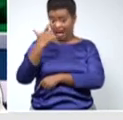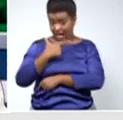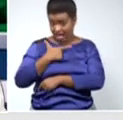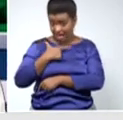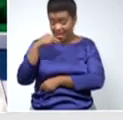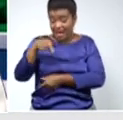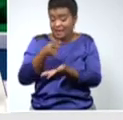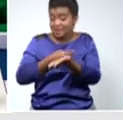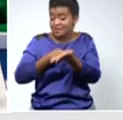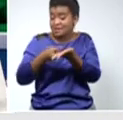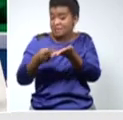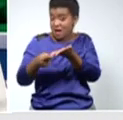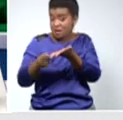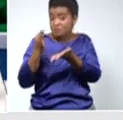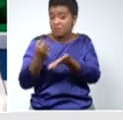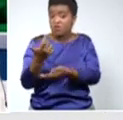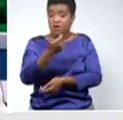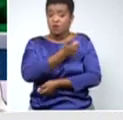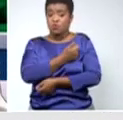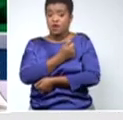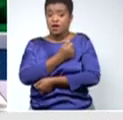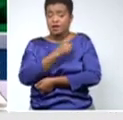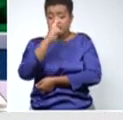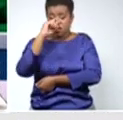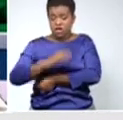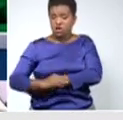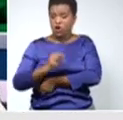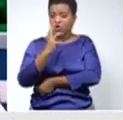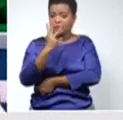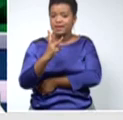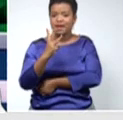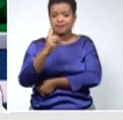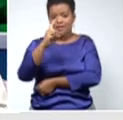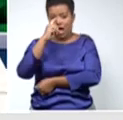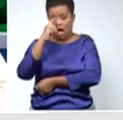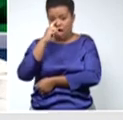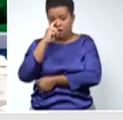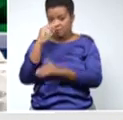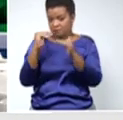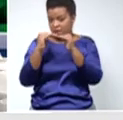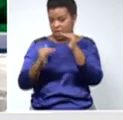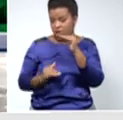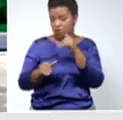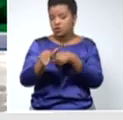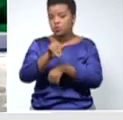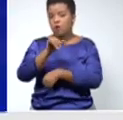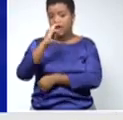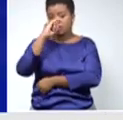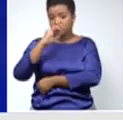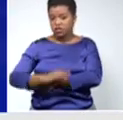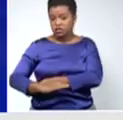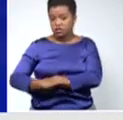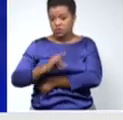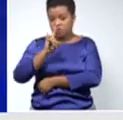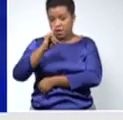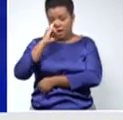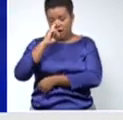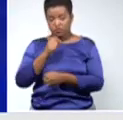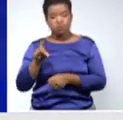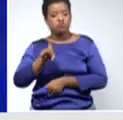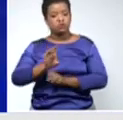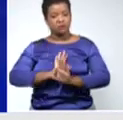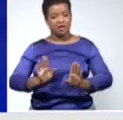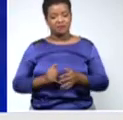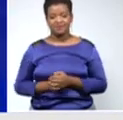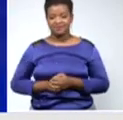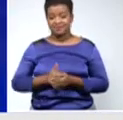los niños de 3 años y menos y de los niños de 9 años de edad. Era lo último, Pepe. Gracias, doctor